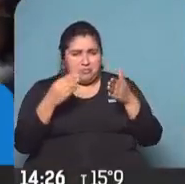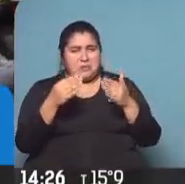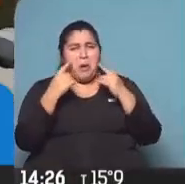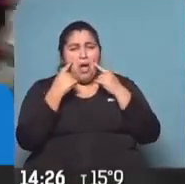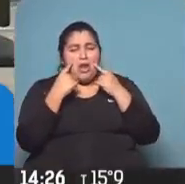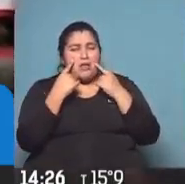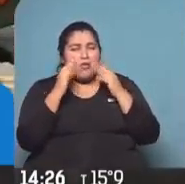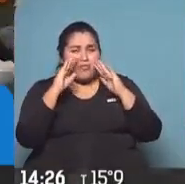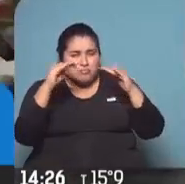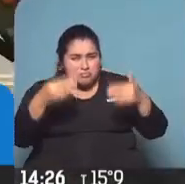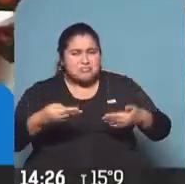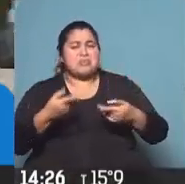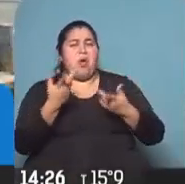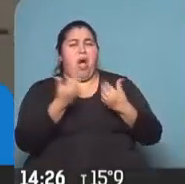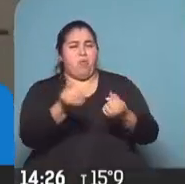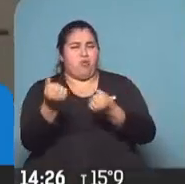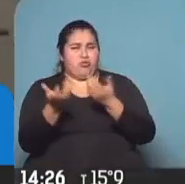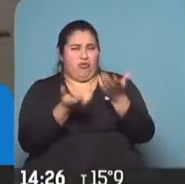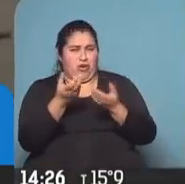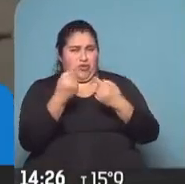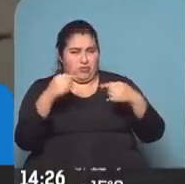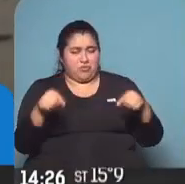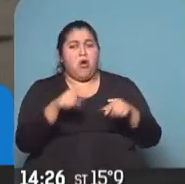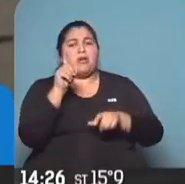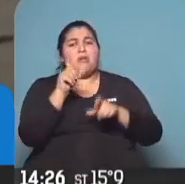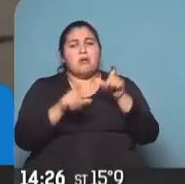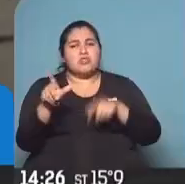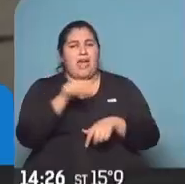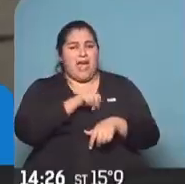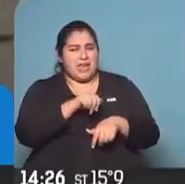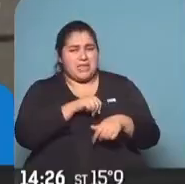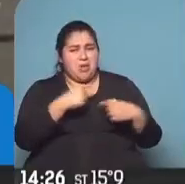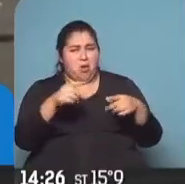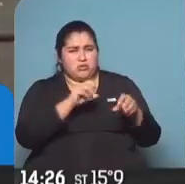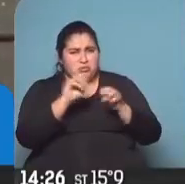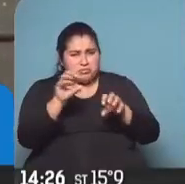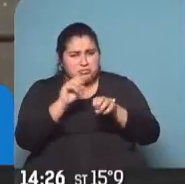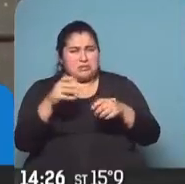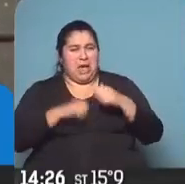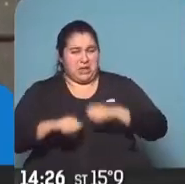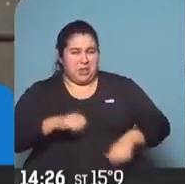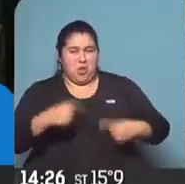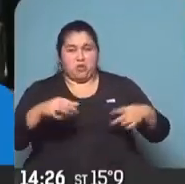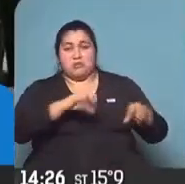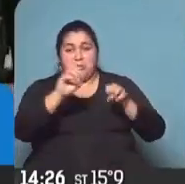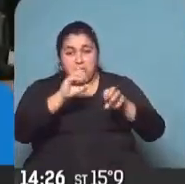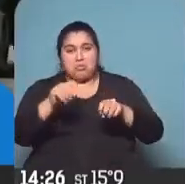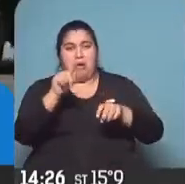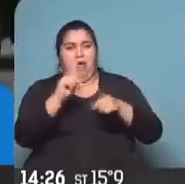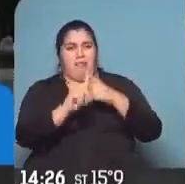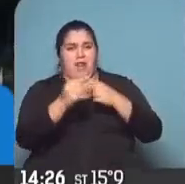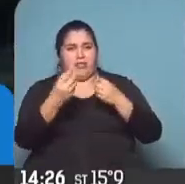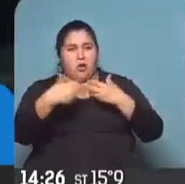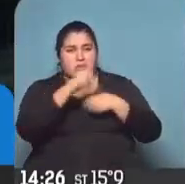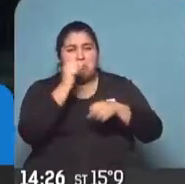puede salir apoyo de juego monteleva contenidos mientras porte de abastecimientos visto a vehículo han asistido forma directa